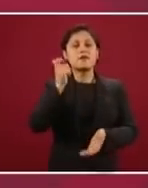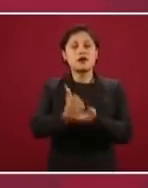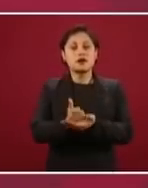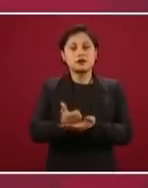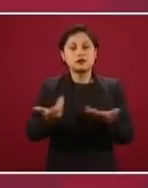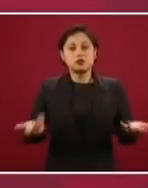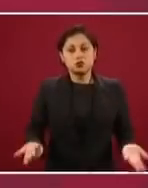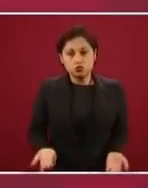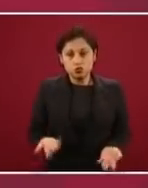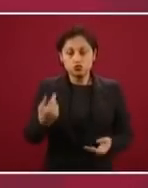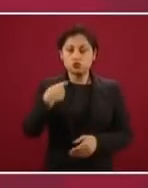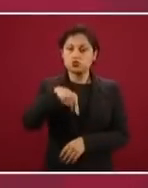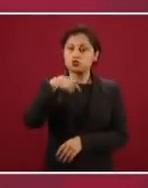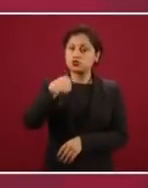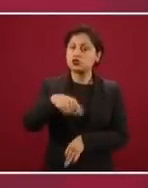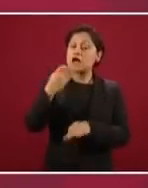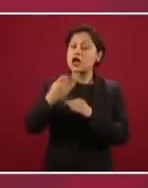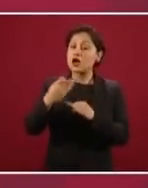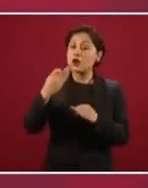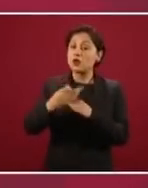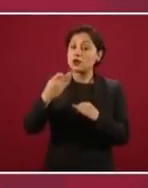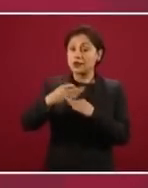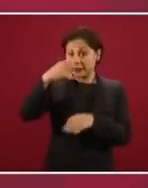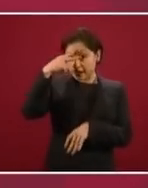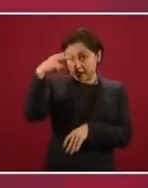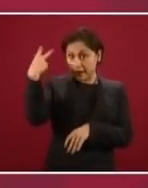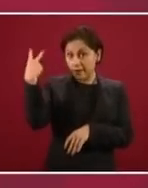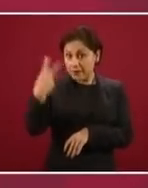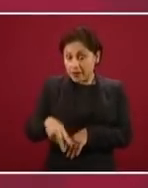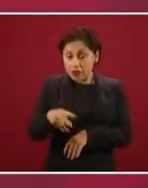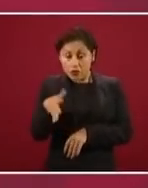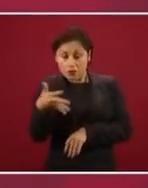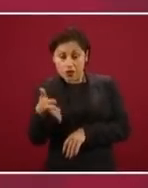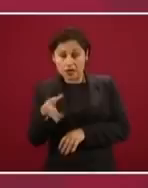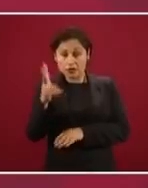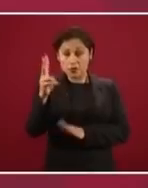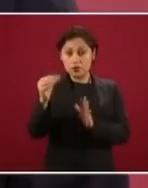estamos hablando de dos billones después